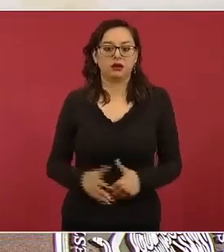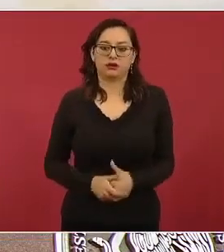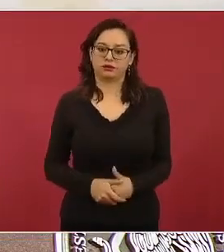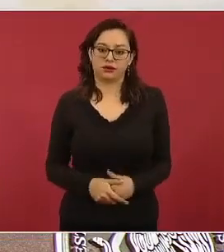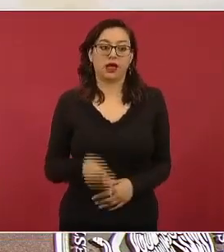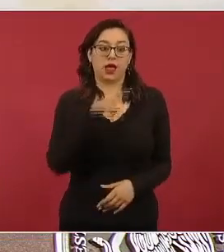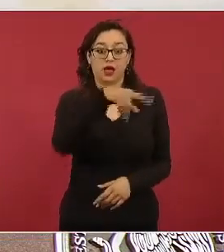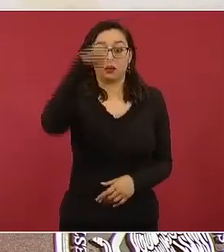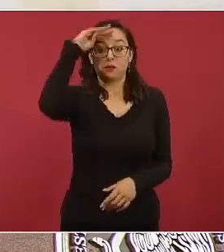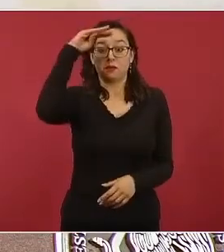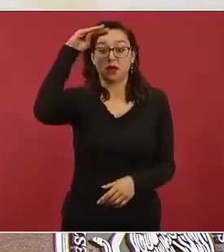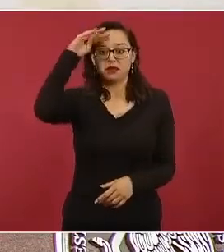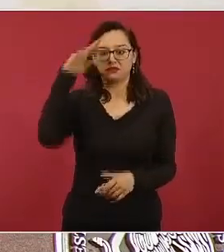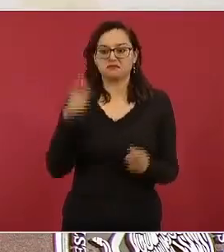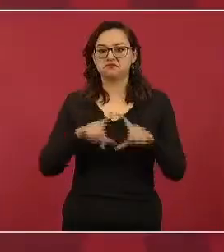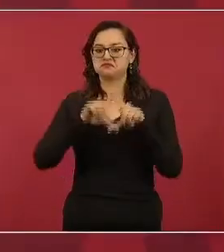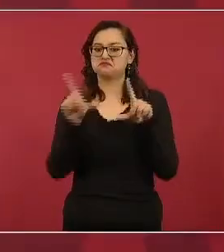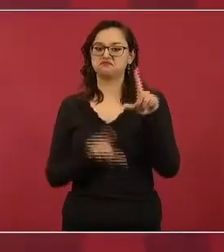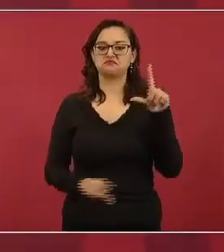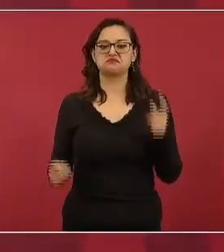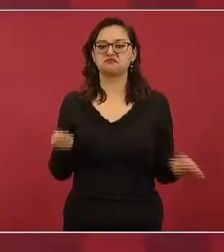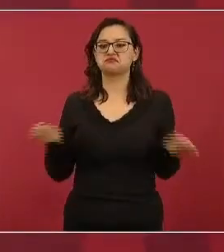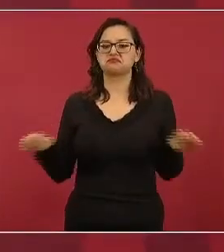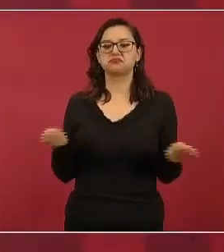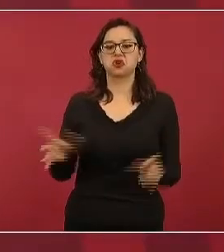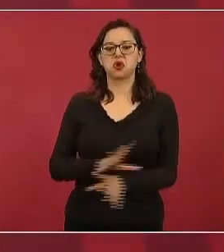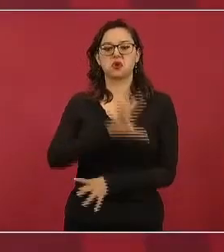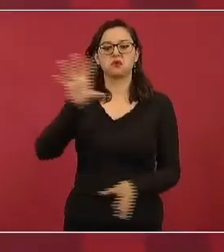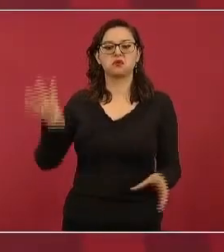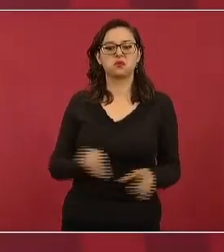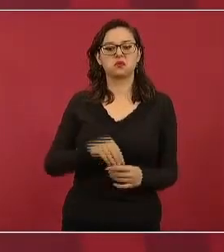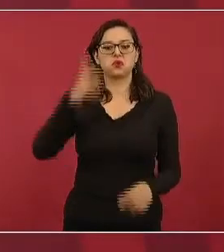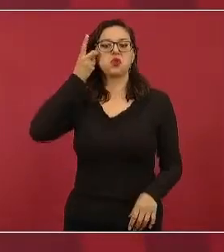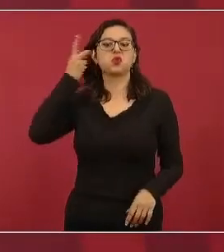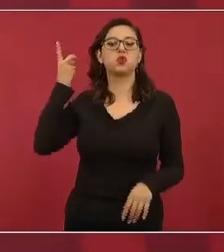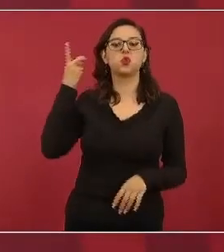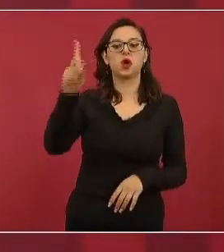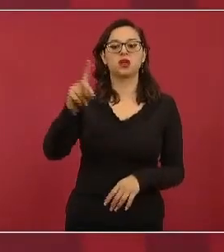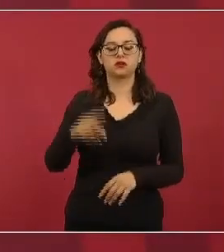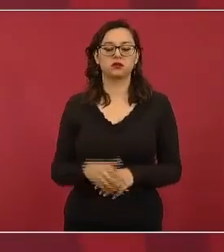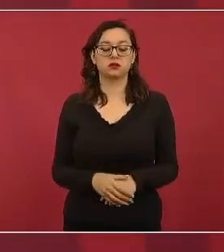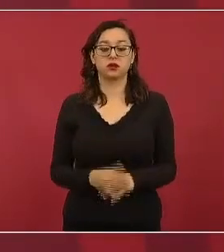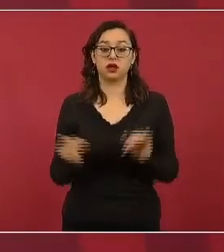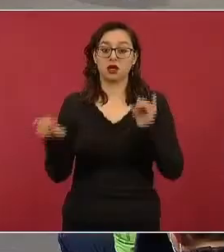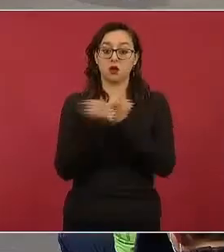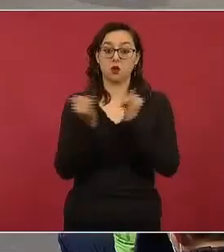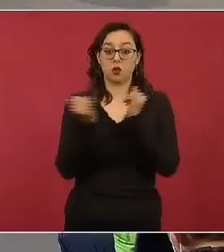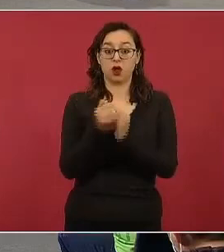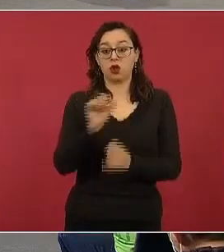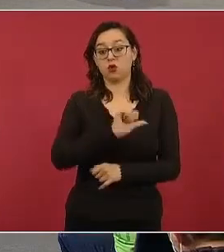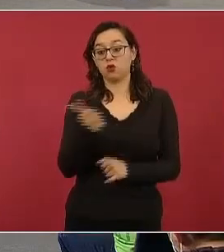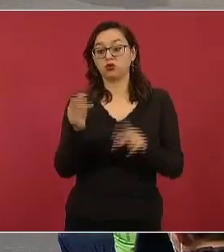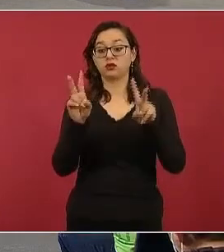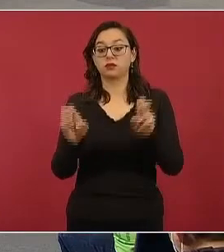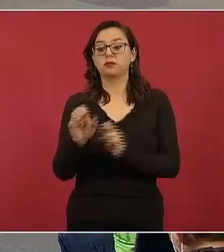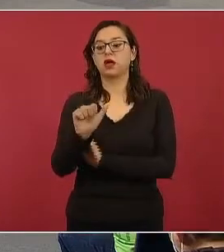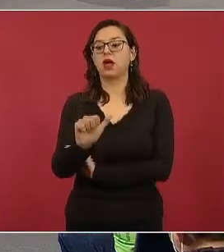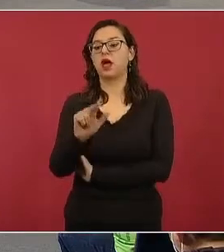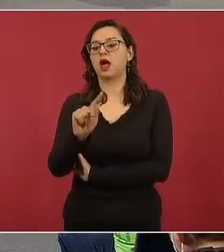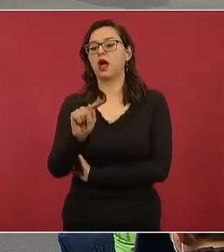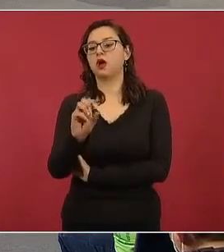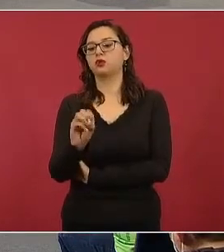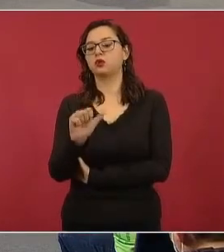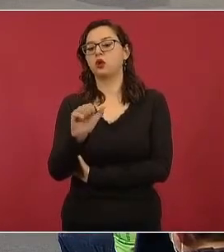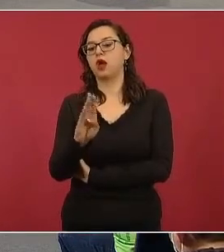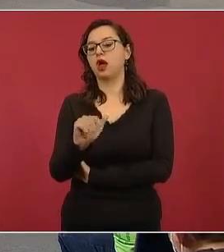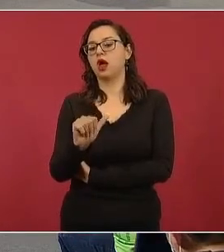Lo mismo, el llamado autoabasto. Es ilegal.